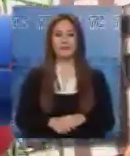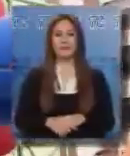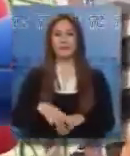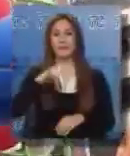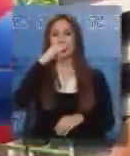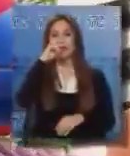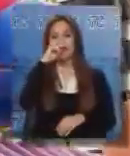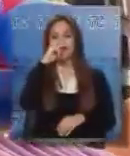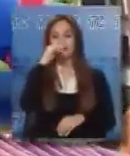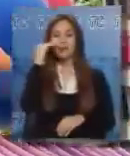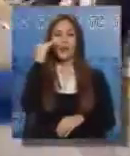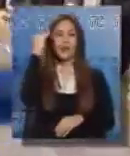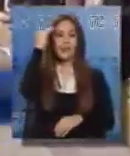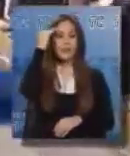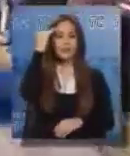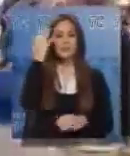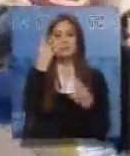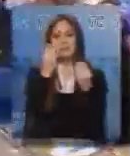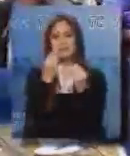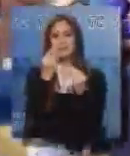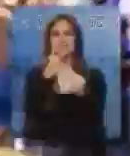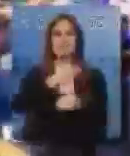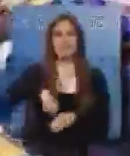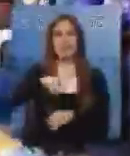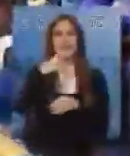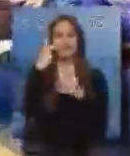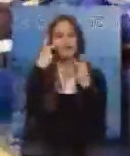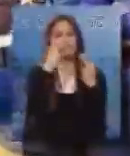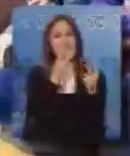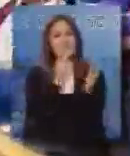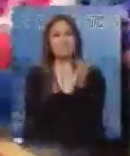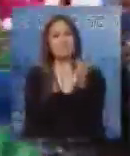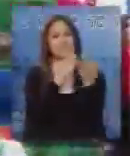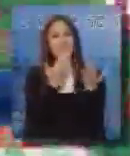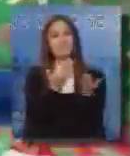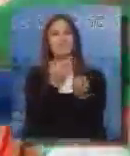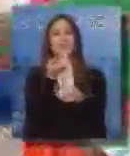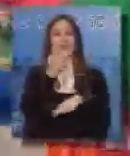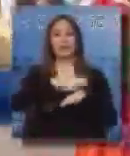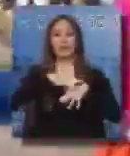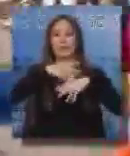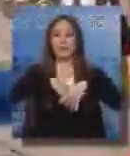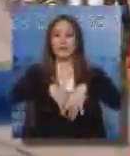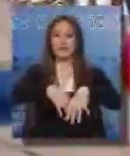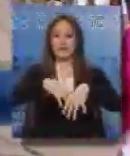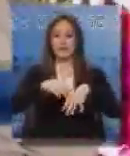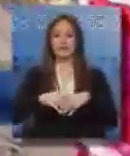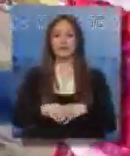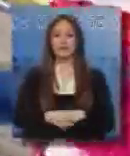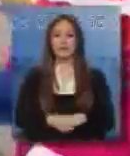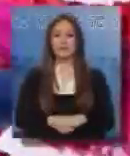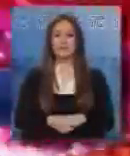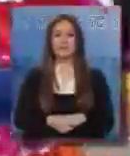Niños, jóvenes y adultos participaron en el desfile de la confraternidad, que recorrió varias calles del norte y sur de la capital.